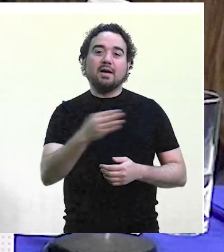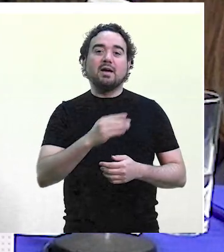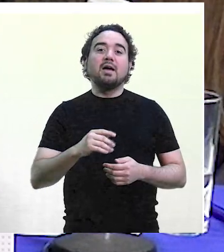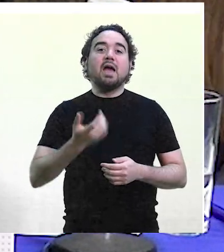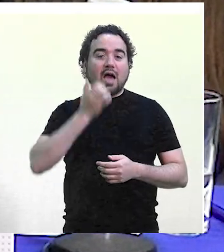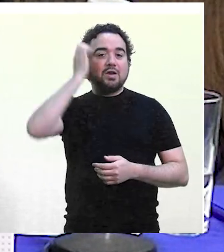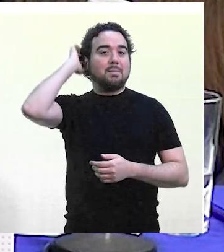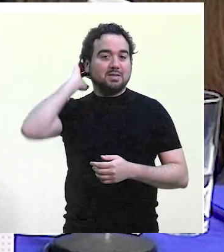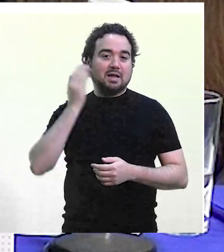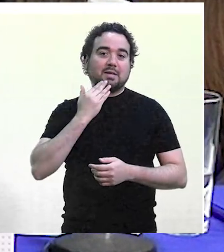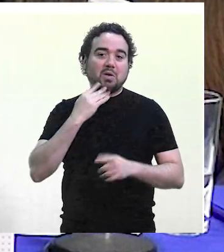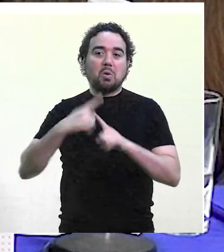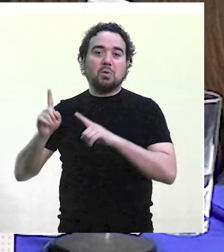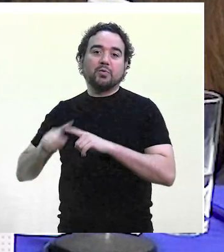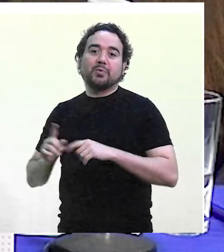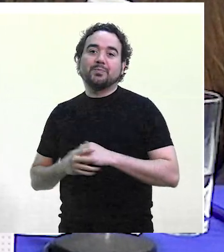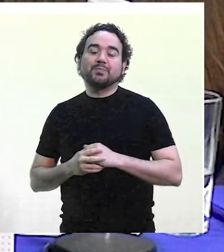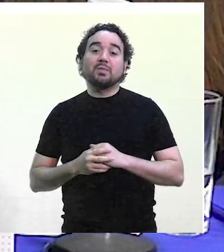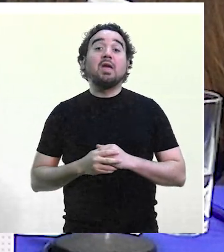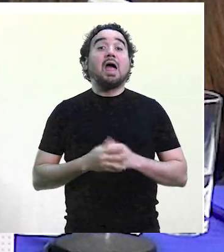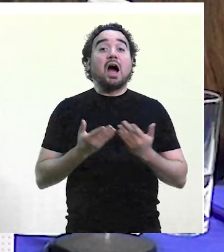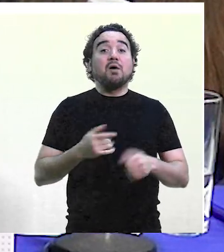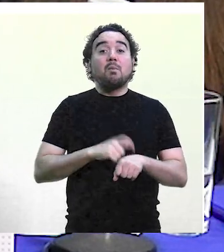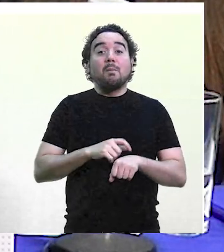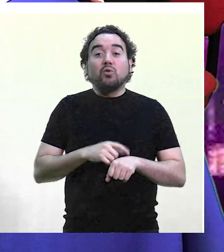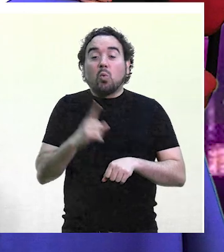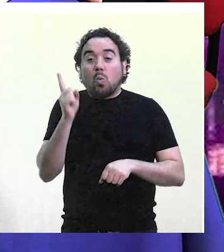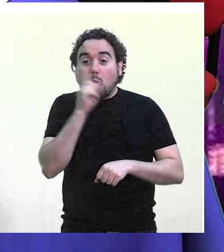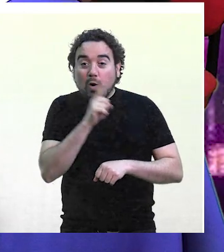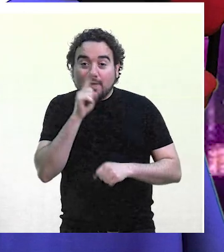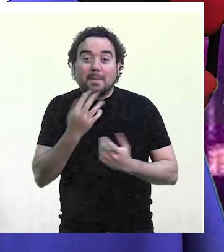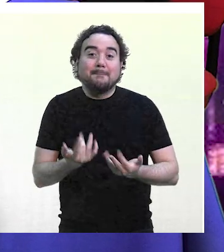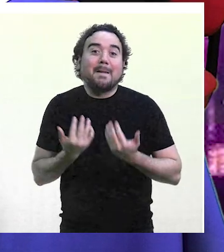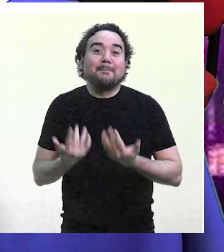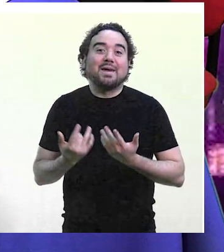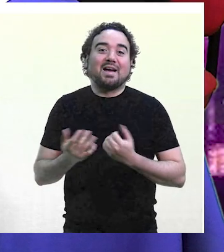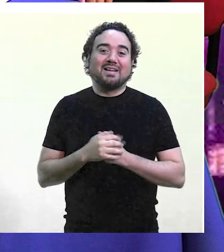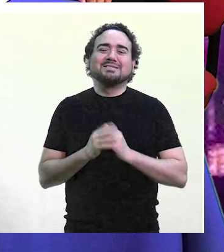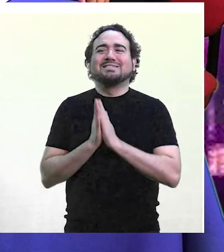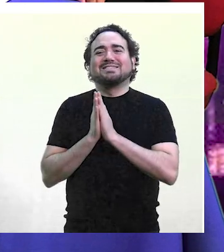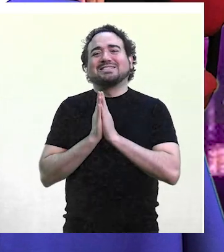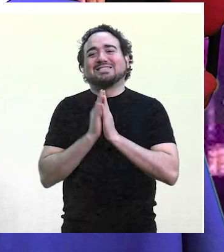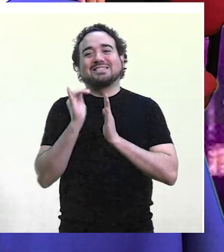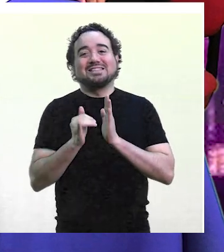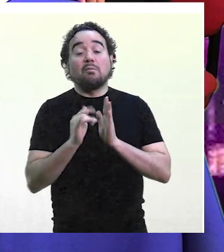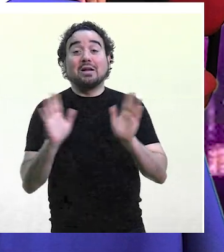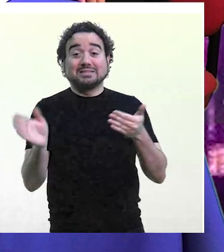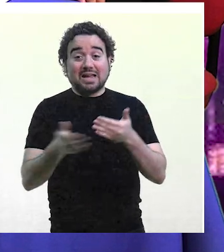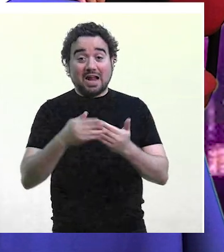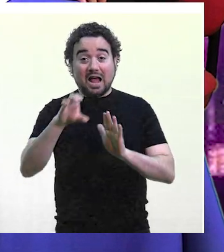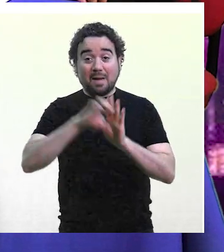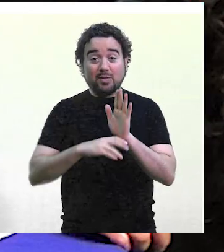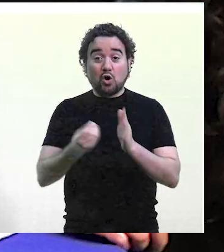gran Pedro Lemebel, y todos los otros que están ahora Totalmente. Bueno, llegó el momento de nuestra última sección, Sí, vamos a la cerrar. más esperada. Sí,